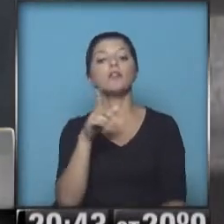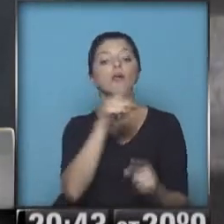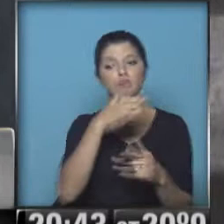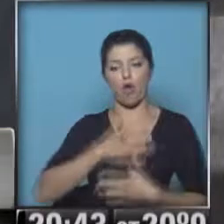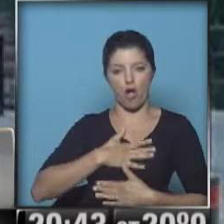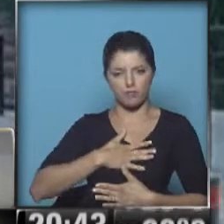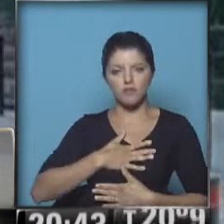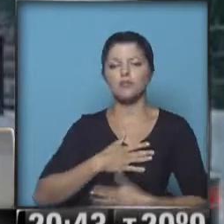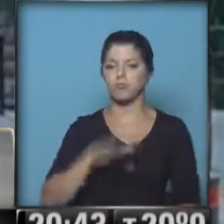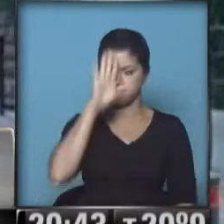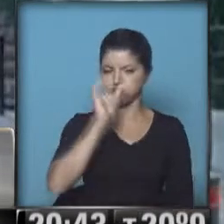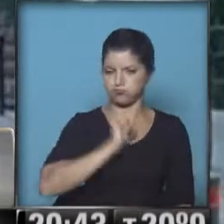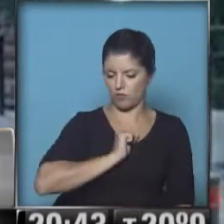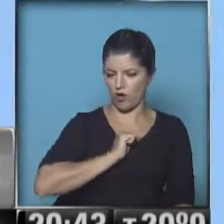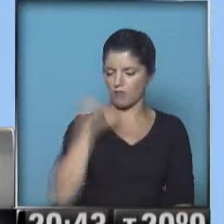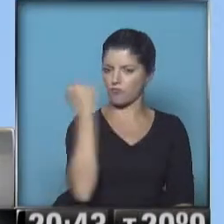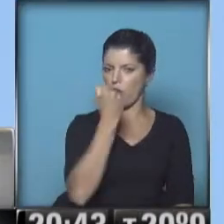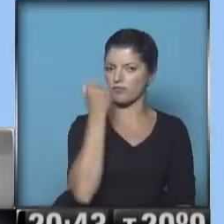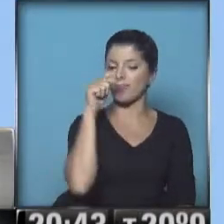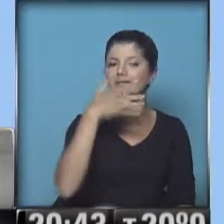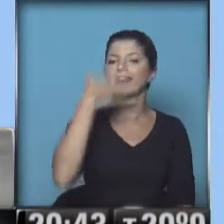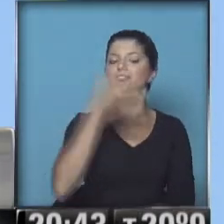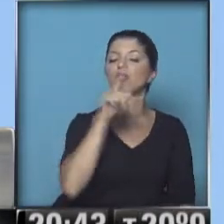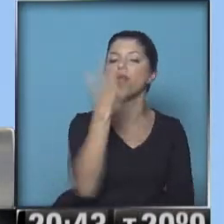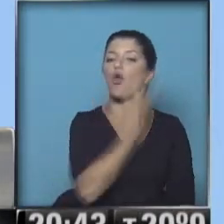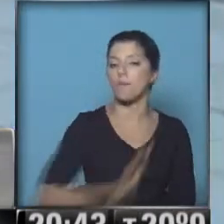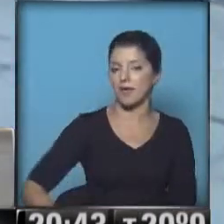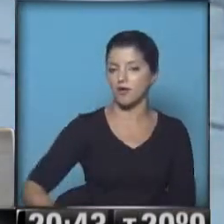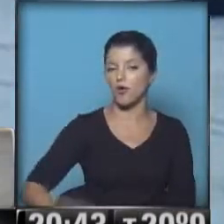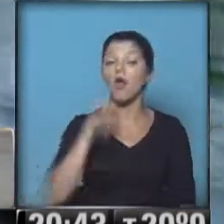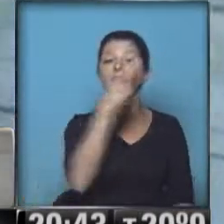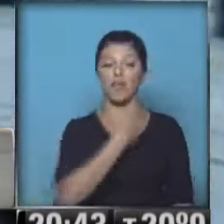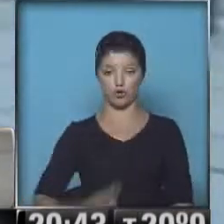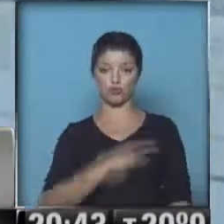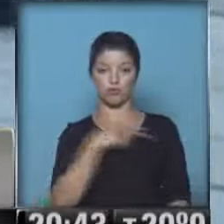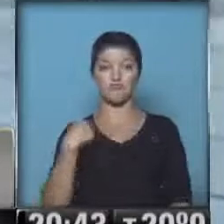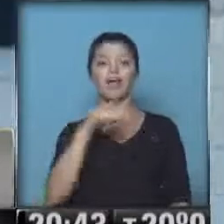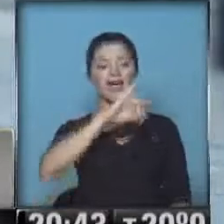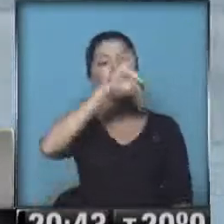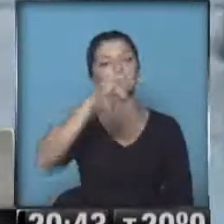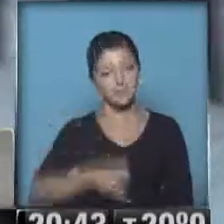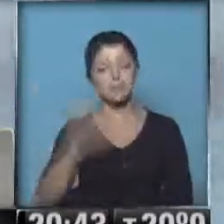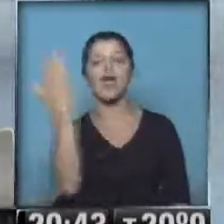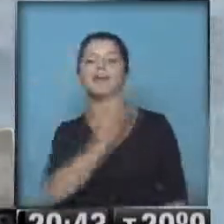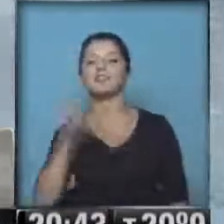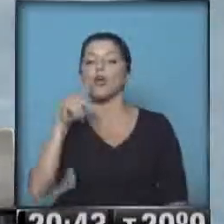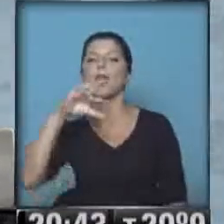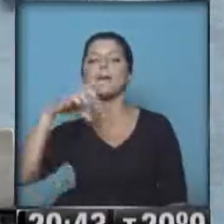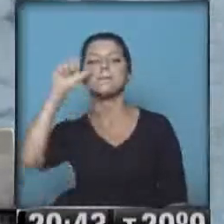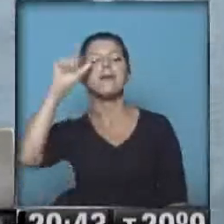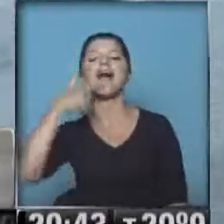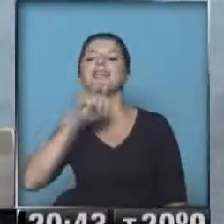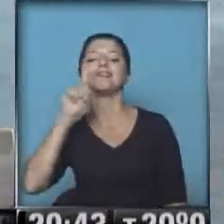dijo que es valiente e histórica la decisión del gobierno de Suecia de reconocer el Estado de Palestina. Suecia